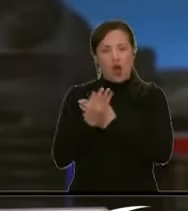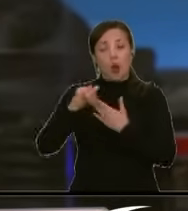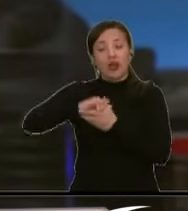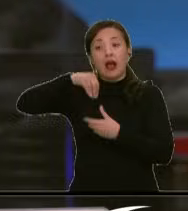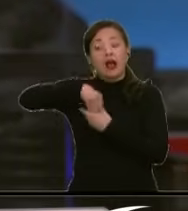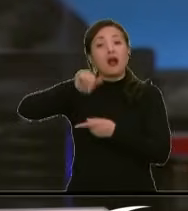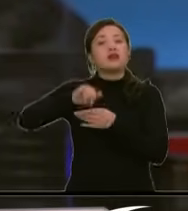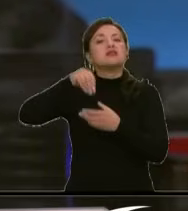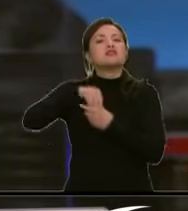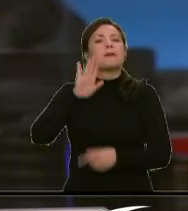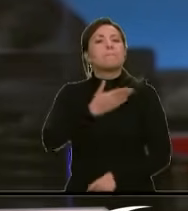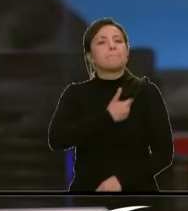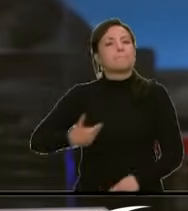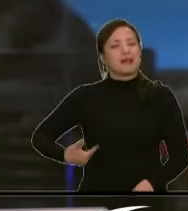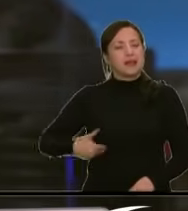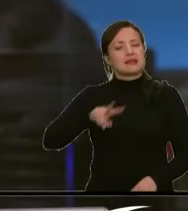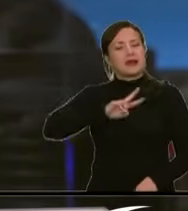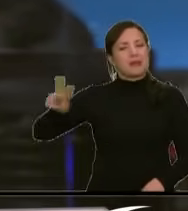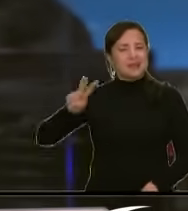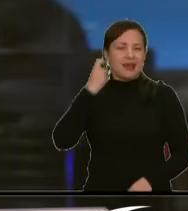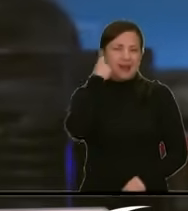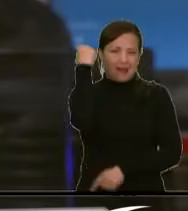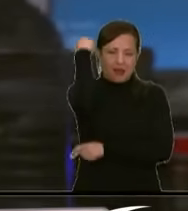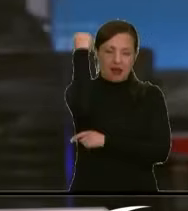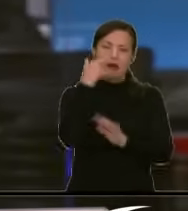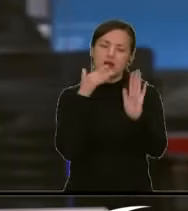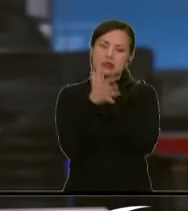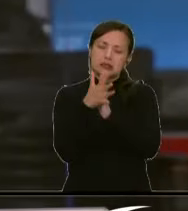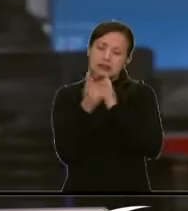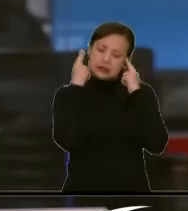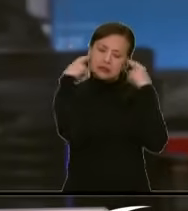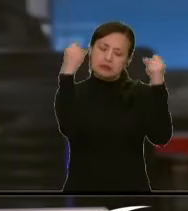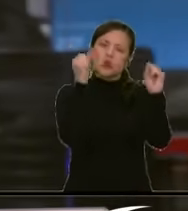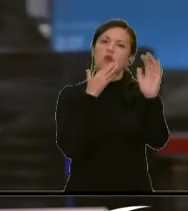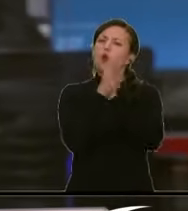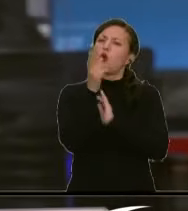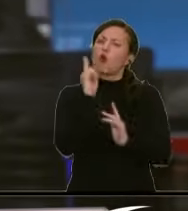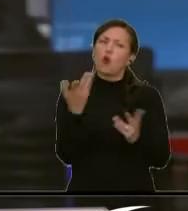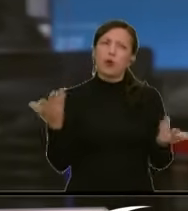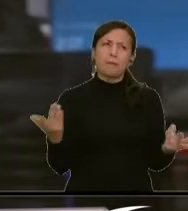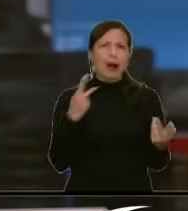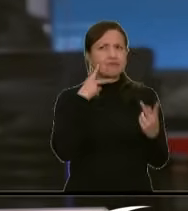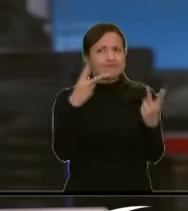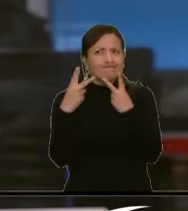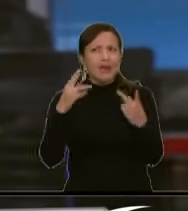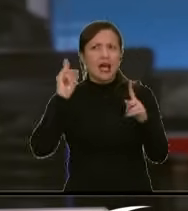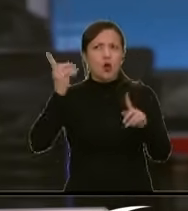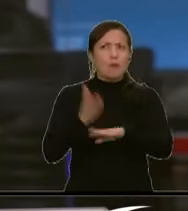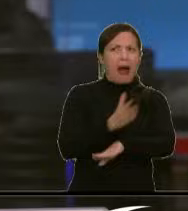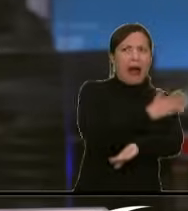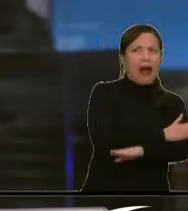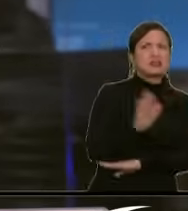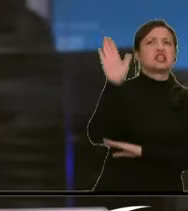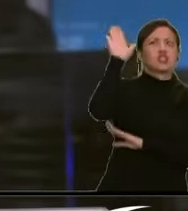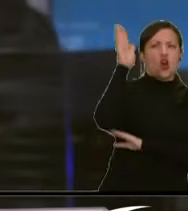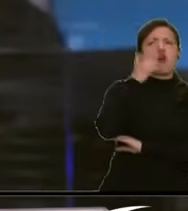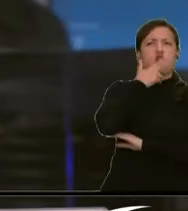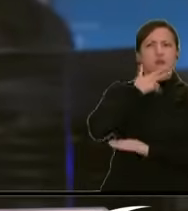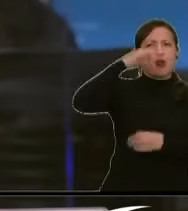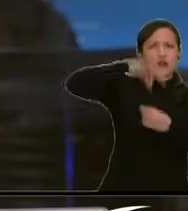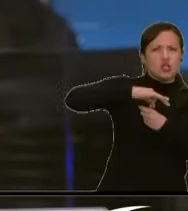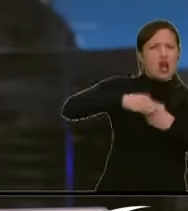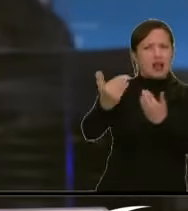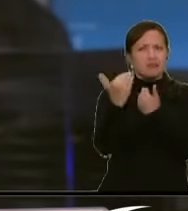Francia Márquez aseguró que siente preocupación porque aún no ve cambios importantes en el gobierno. Desde las regiones,